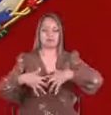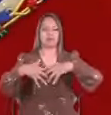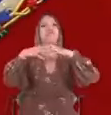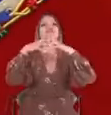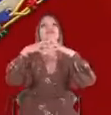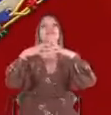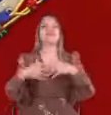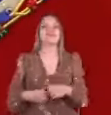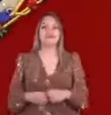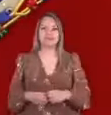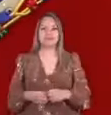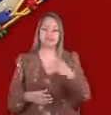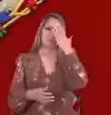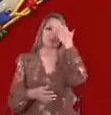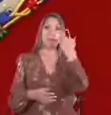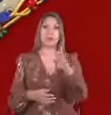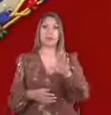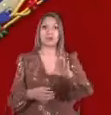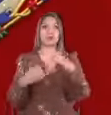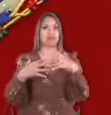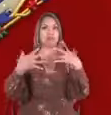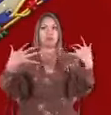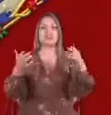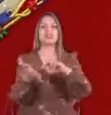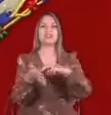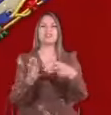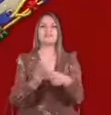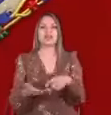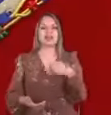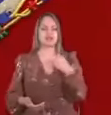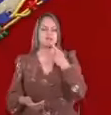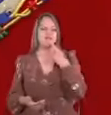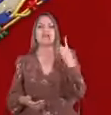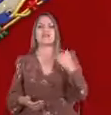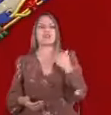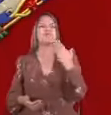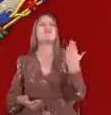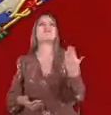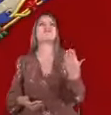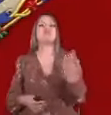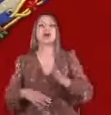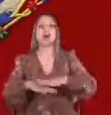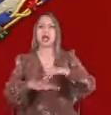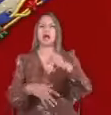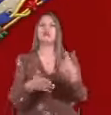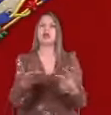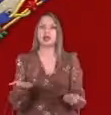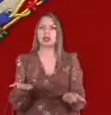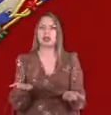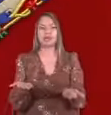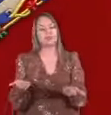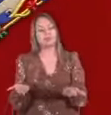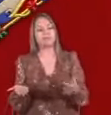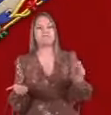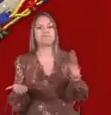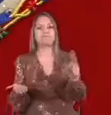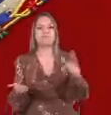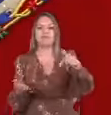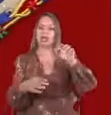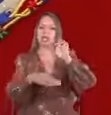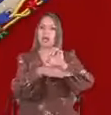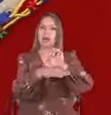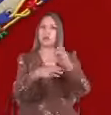más grande porque su presencia constituye un gesto de rebeldía frente al terrible estado de ánimo por el que atraviesa el país